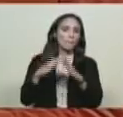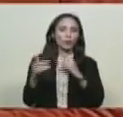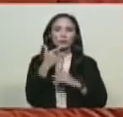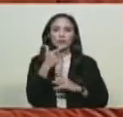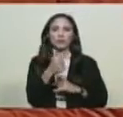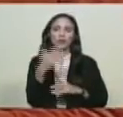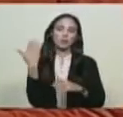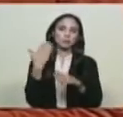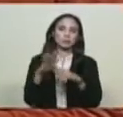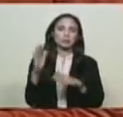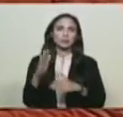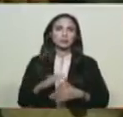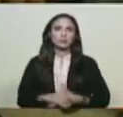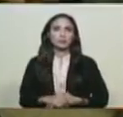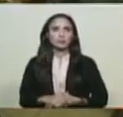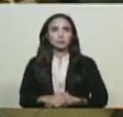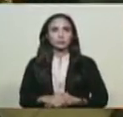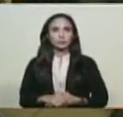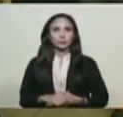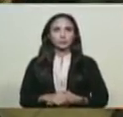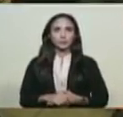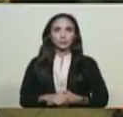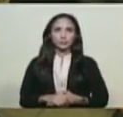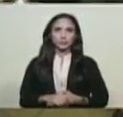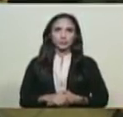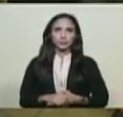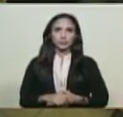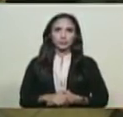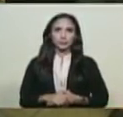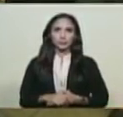Macron. Muchas gracias.